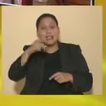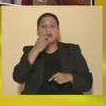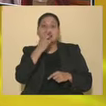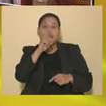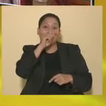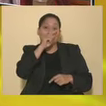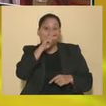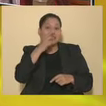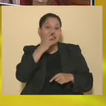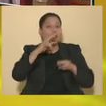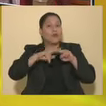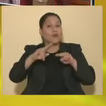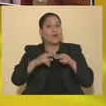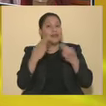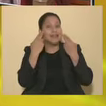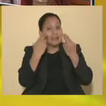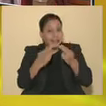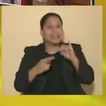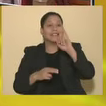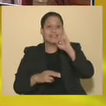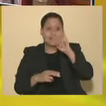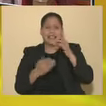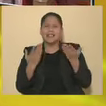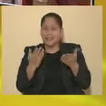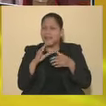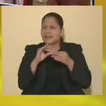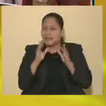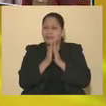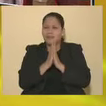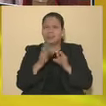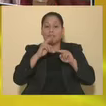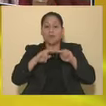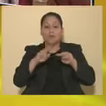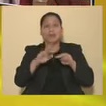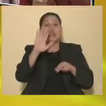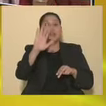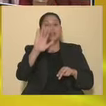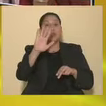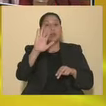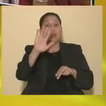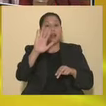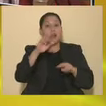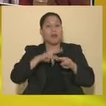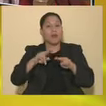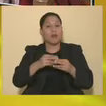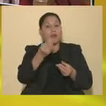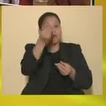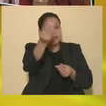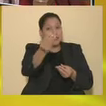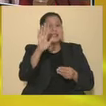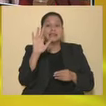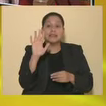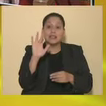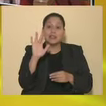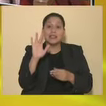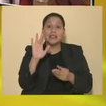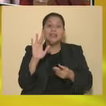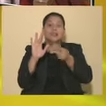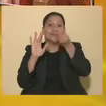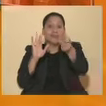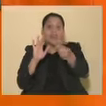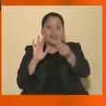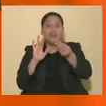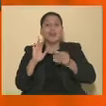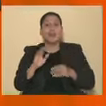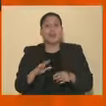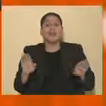pajarito que tenemos boletos. Exacto. Cuéntanos. Tenemos 50 pases para la familia. 50 pases.